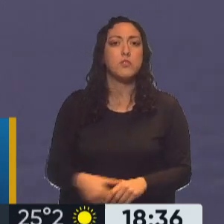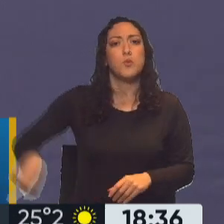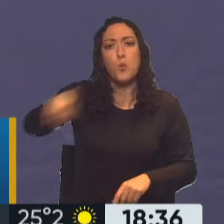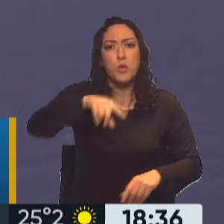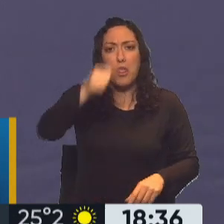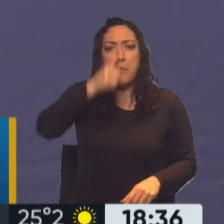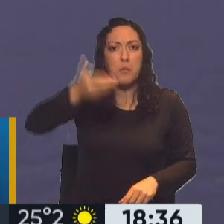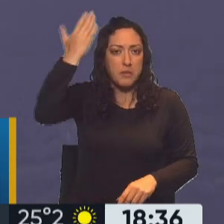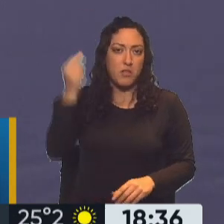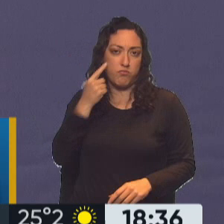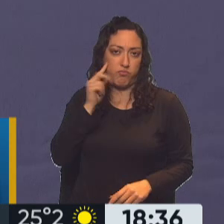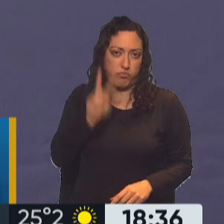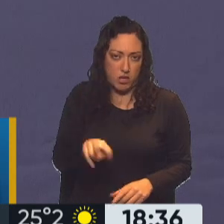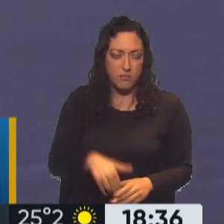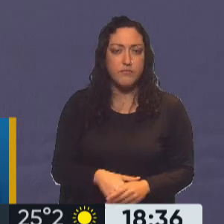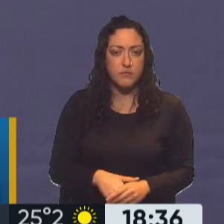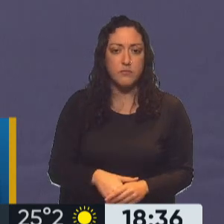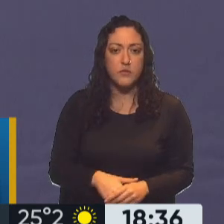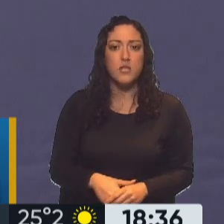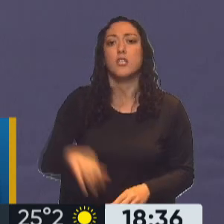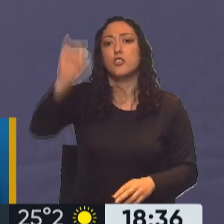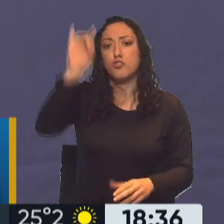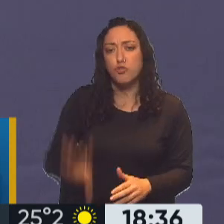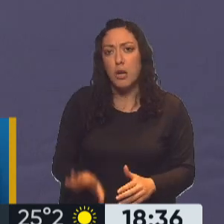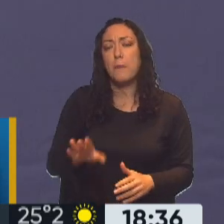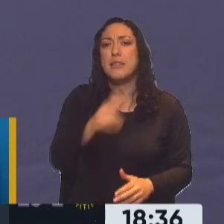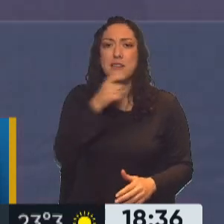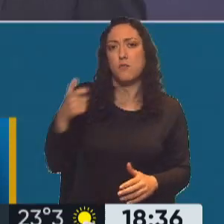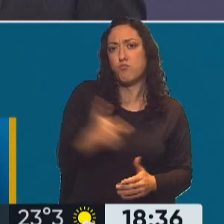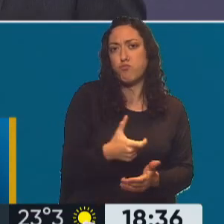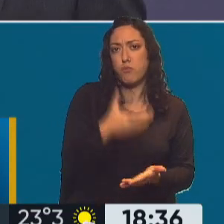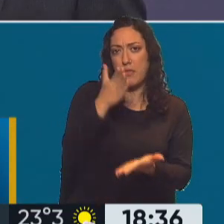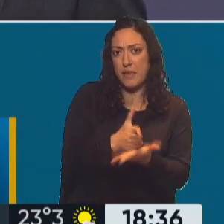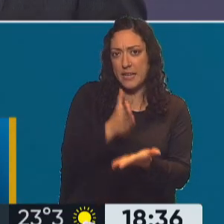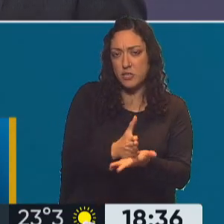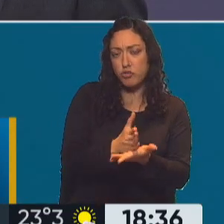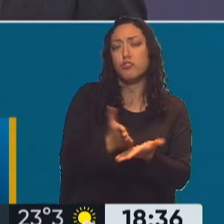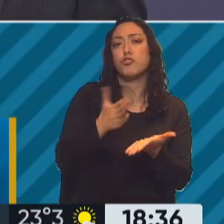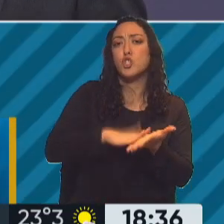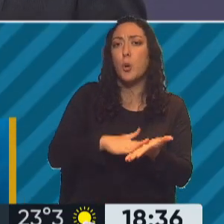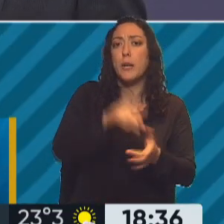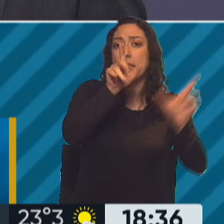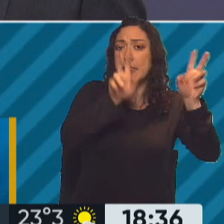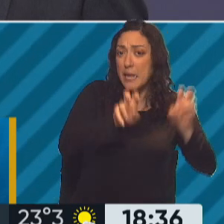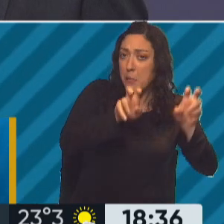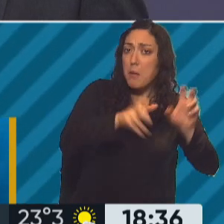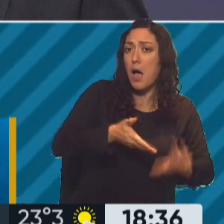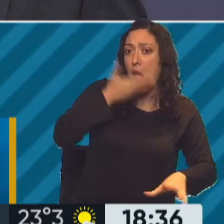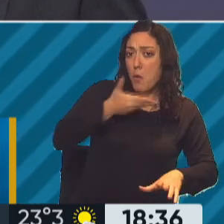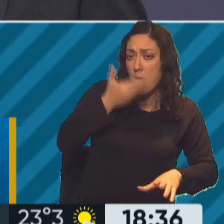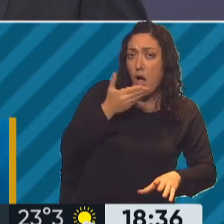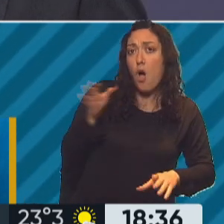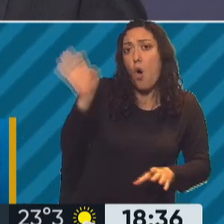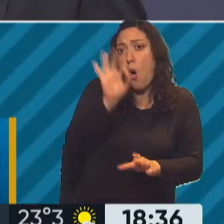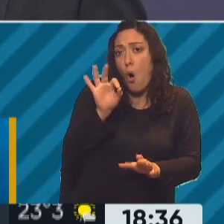el domingo pasado, no solo puede utilizarse el derecho a réplica sobre la exposición del tema de un candidato, sino sobre